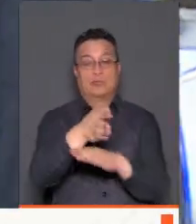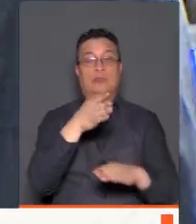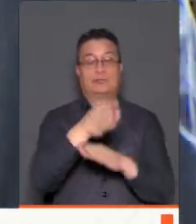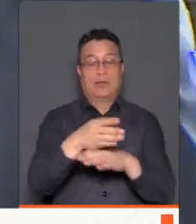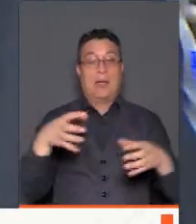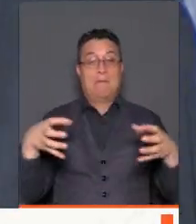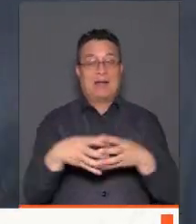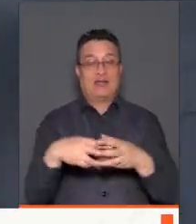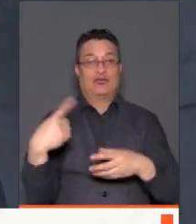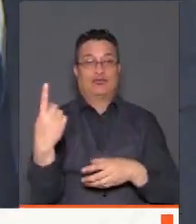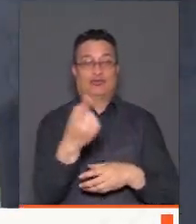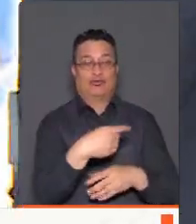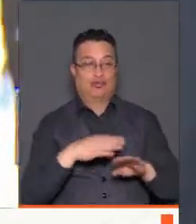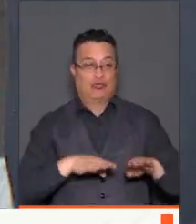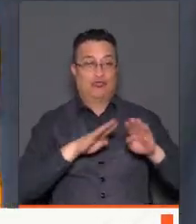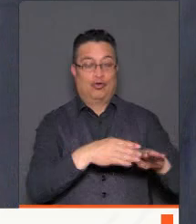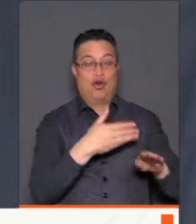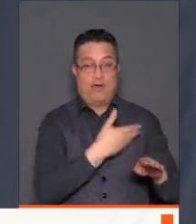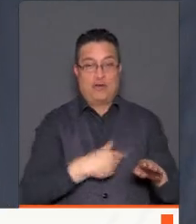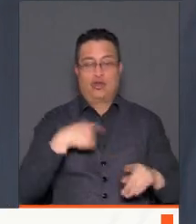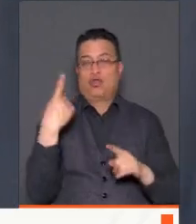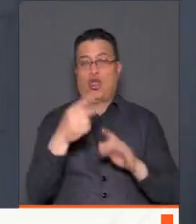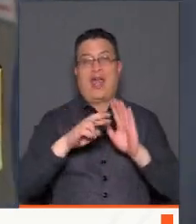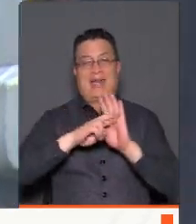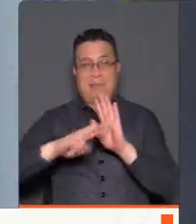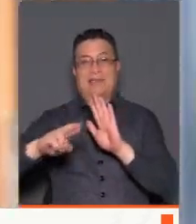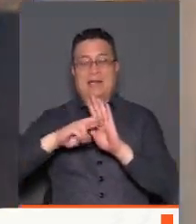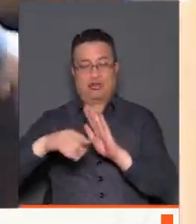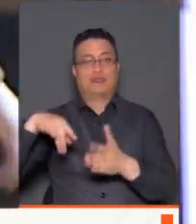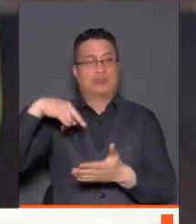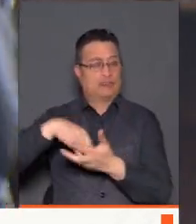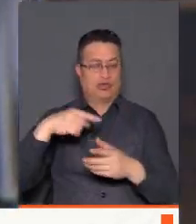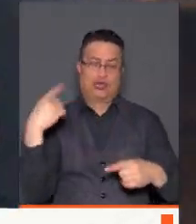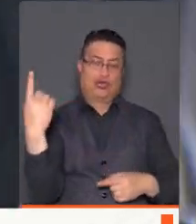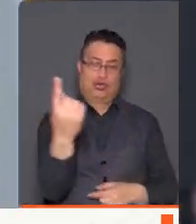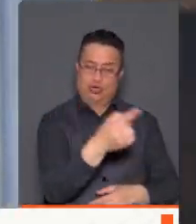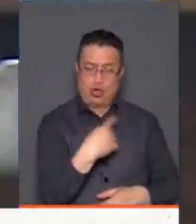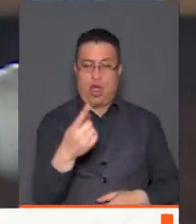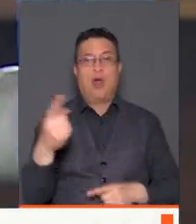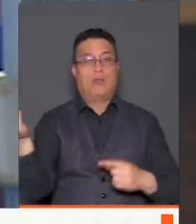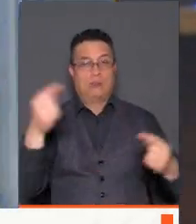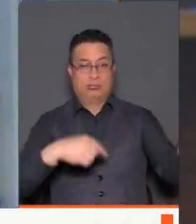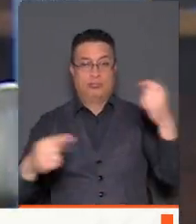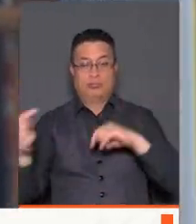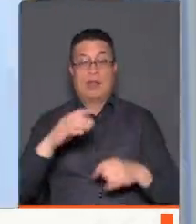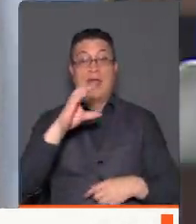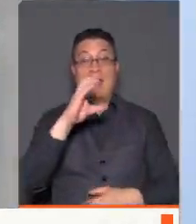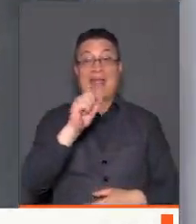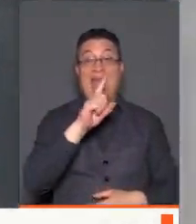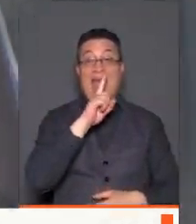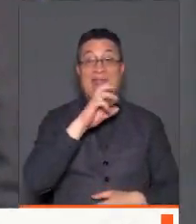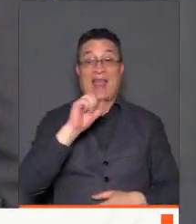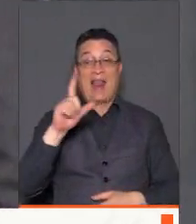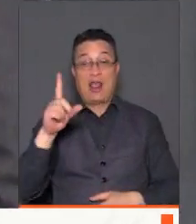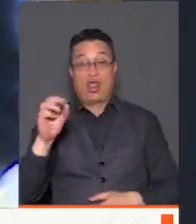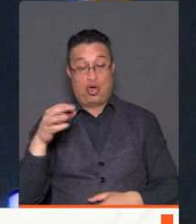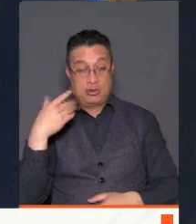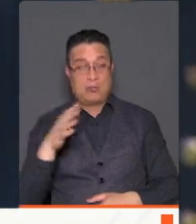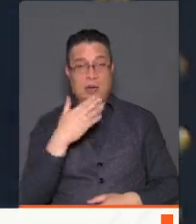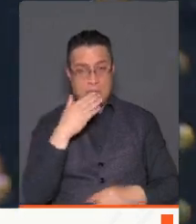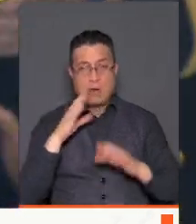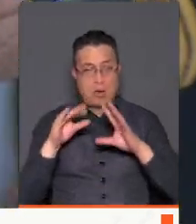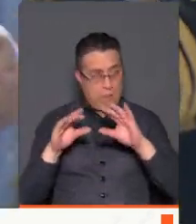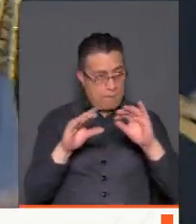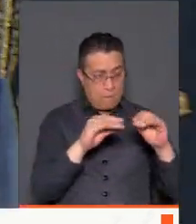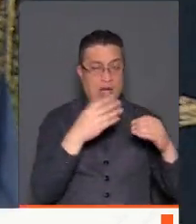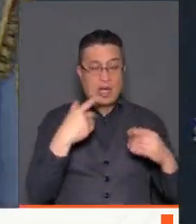del oficialismo, todos con representación parlamentaria. Y ojo que lo de Cataldo también fue comentado a la pasada en esta reunión donde